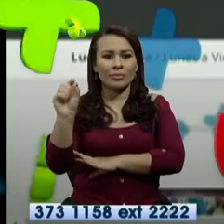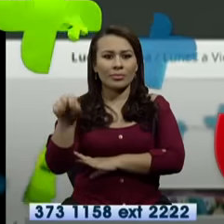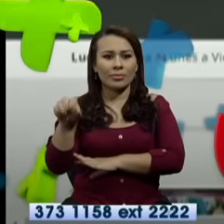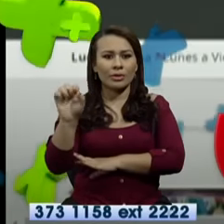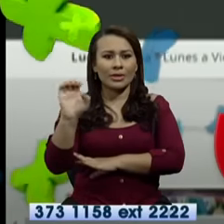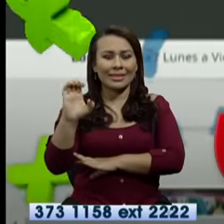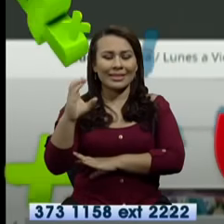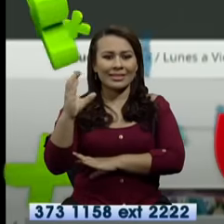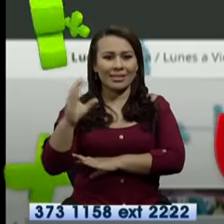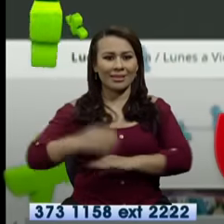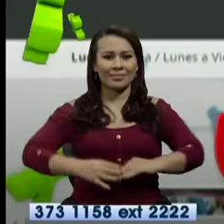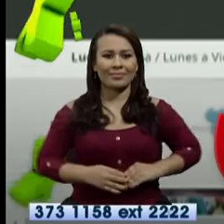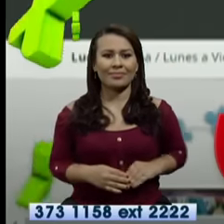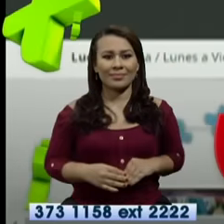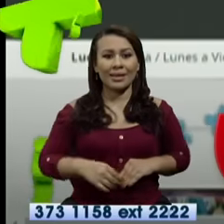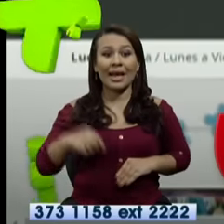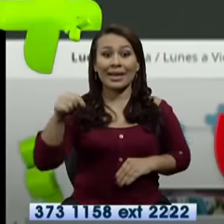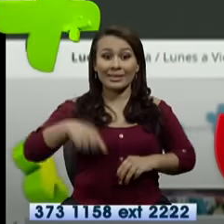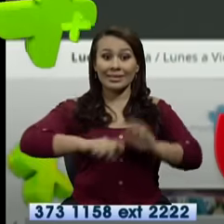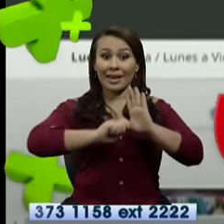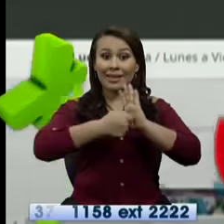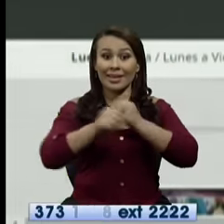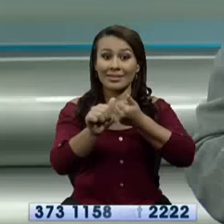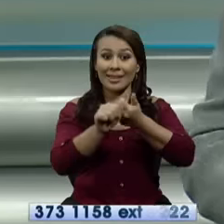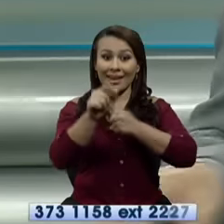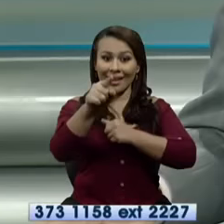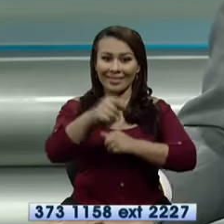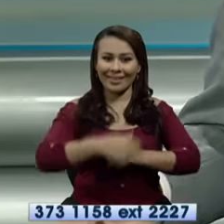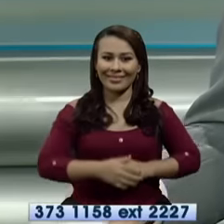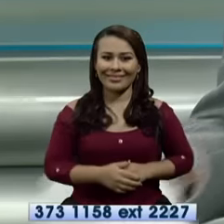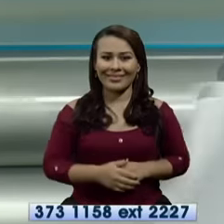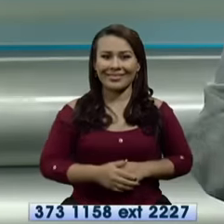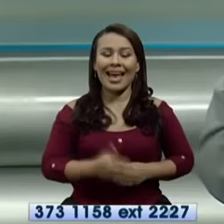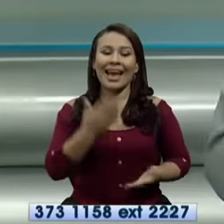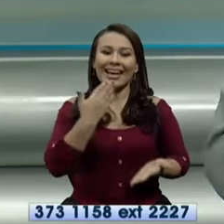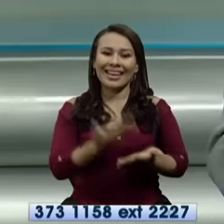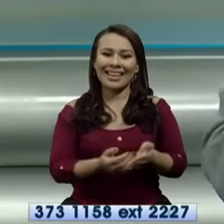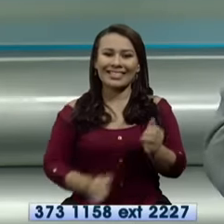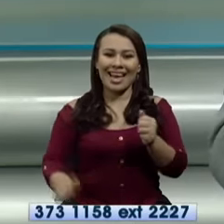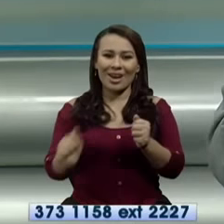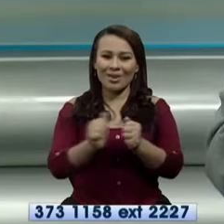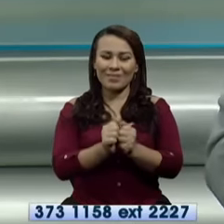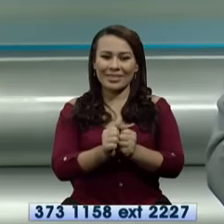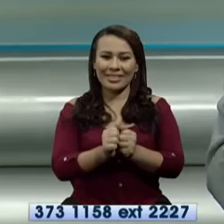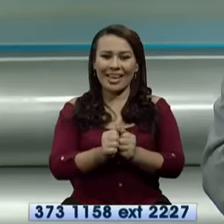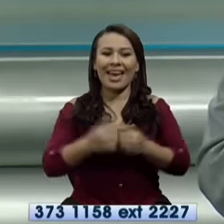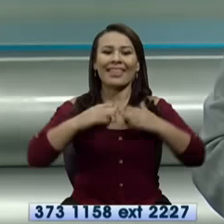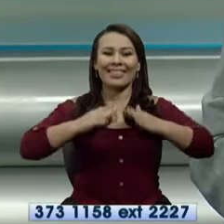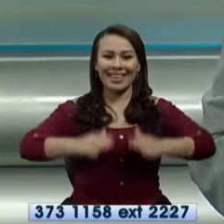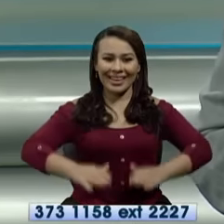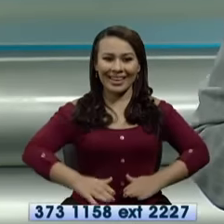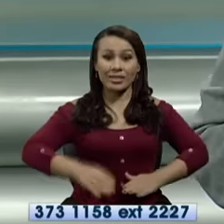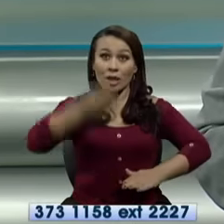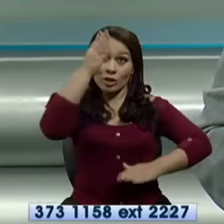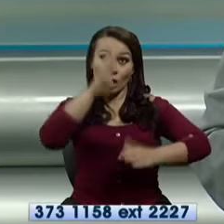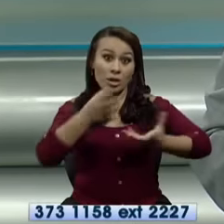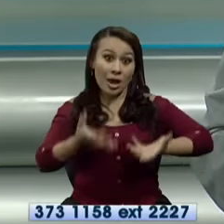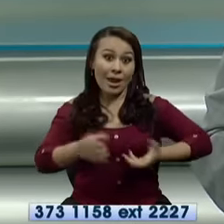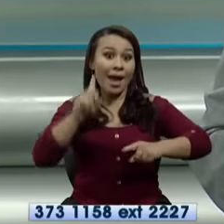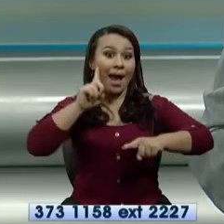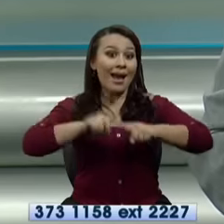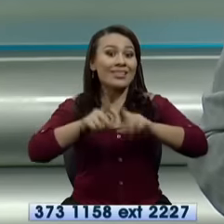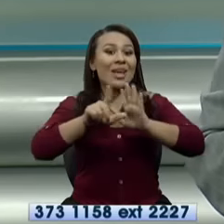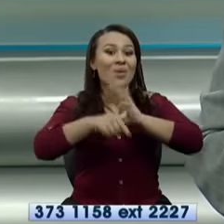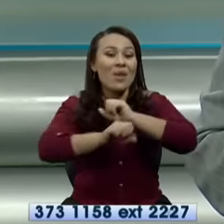www.rts.com.ec rts está más cerca de ti gracias por la compañía descansen si Dios lo permite más luego